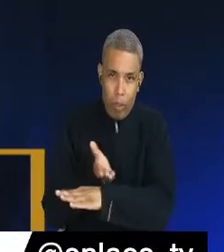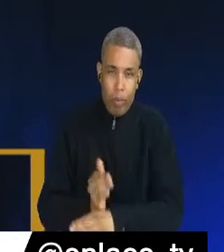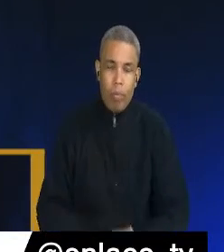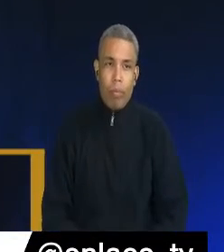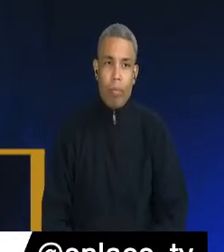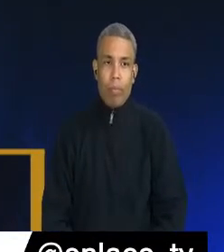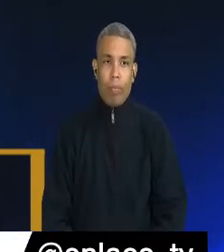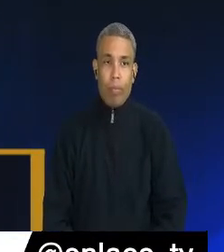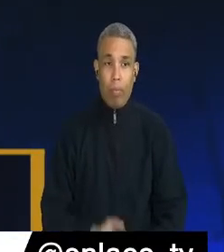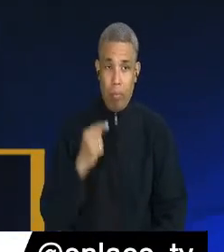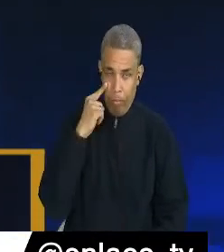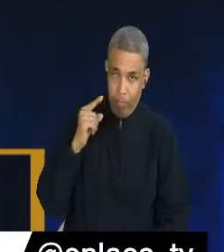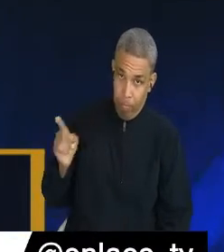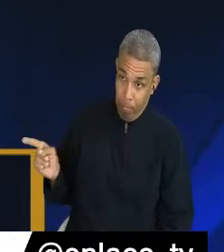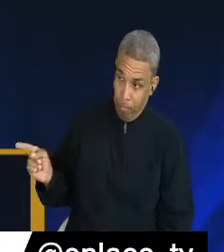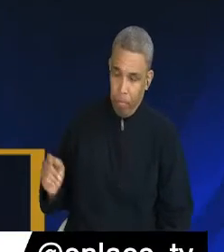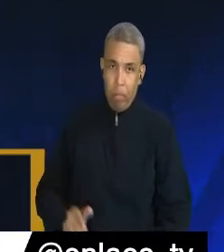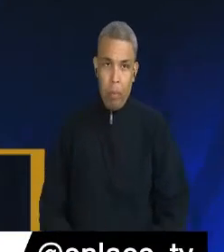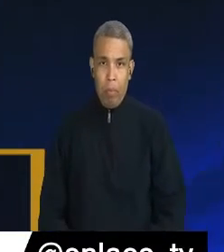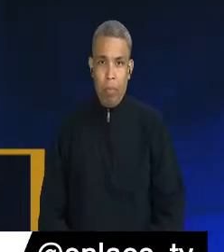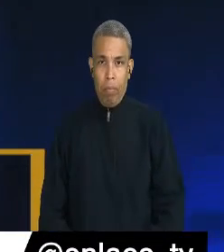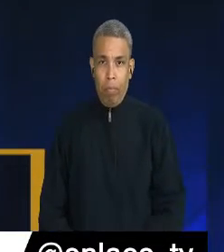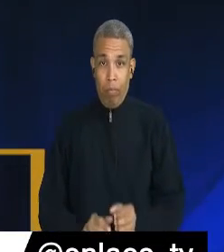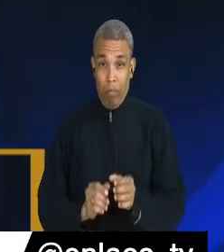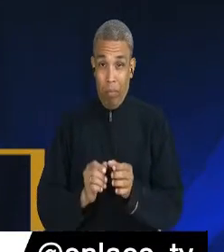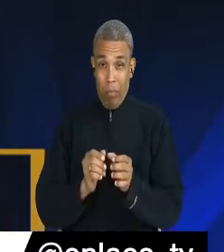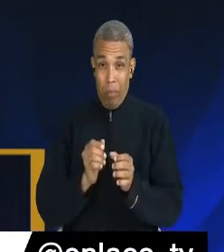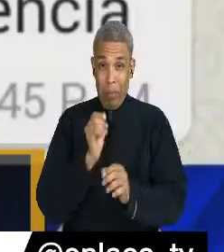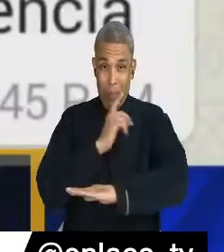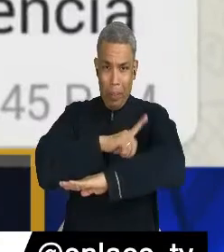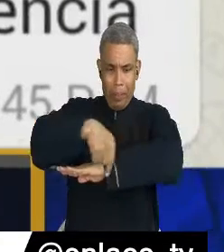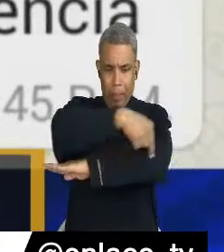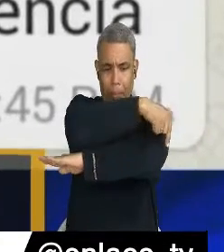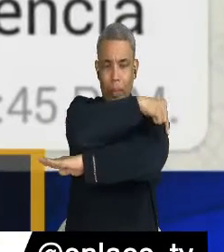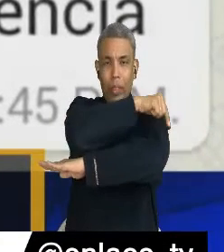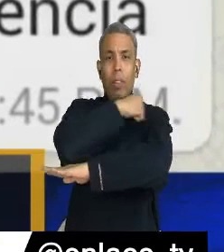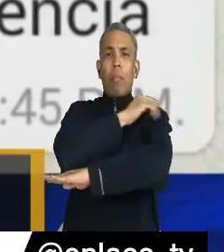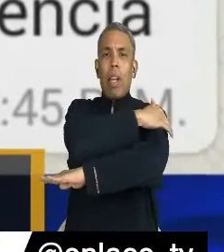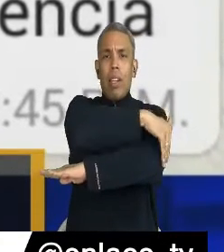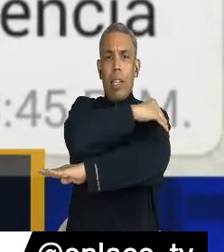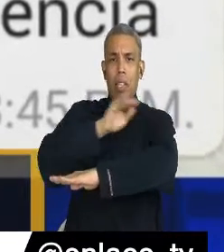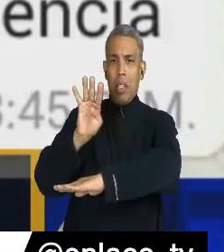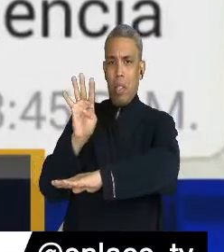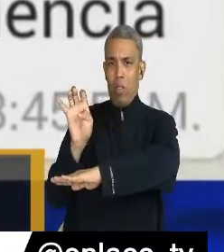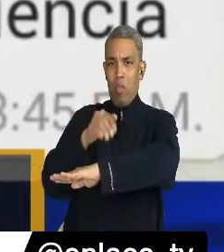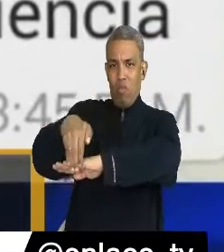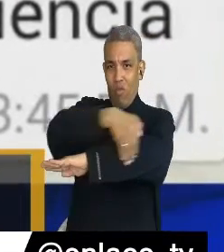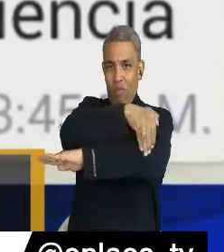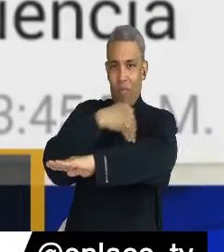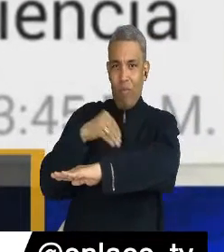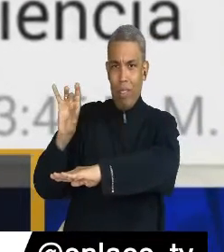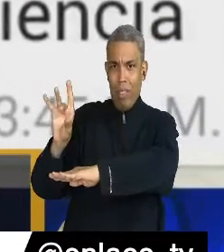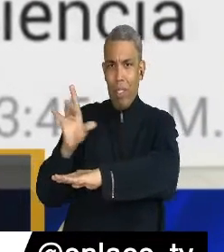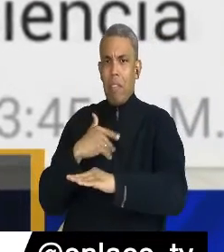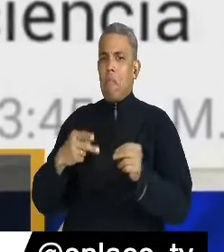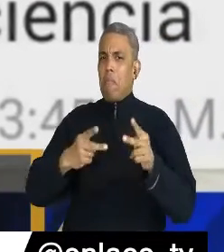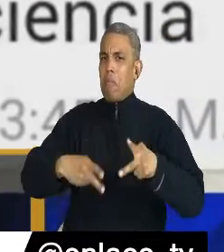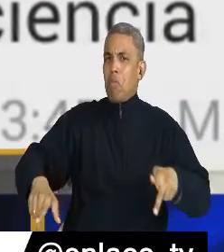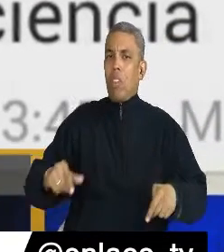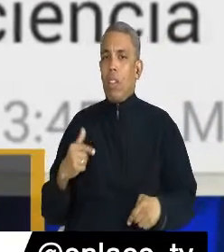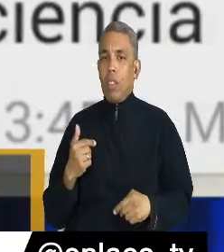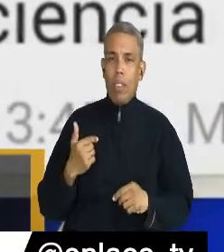en este otro reportero ciudadano vemos como esta esquina de la calle 49 con 15 los ciudadanos continúan dejando las basuras